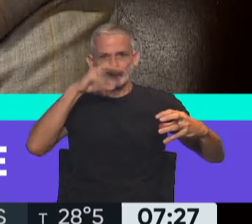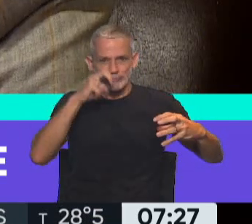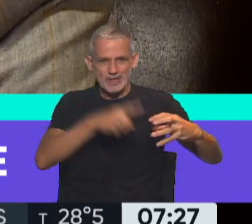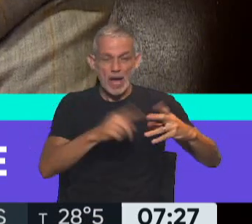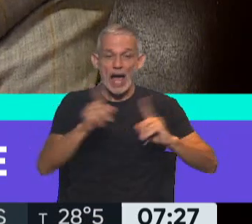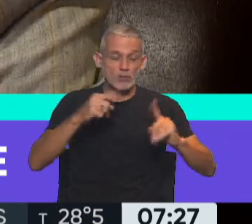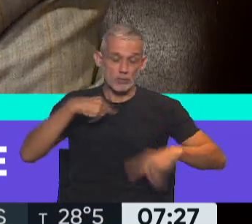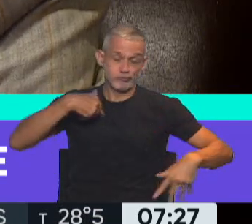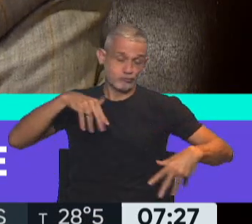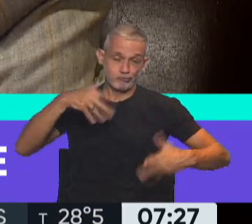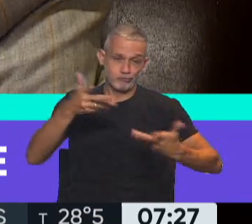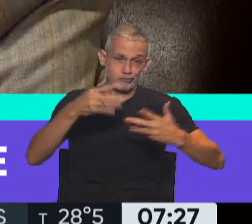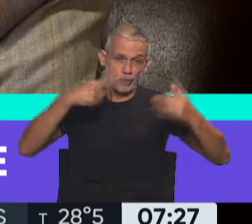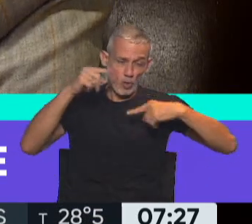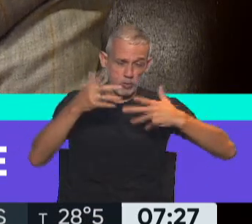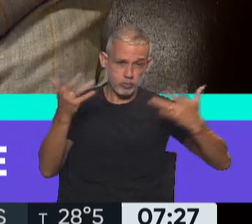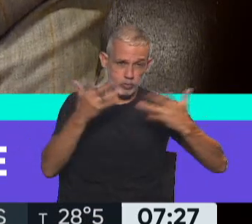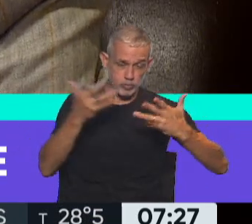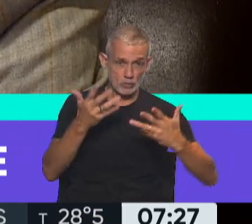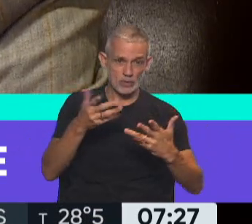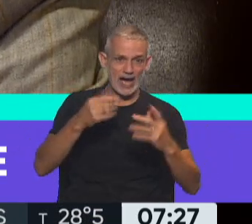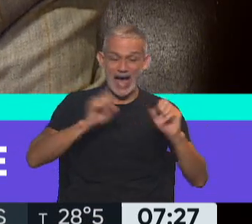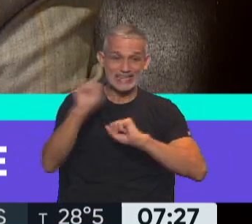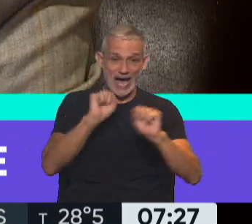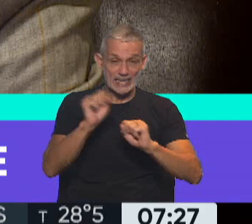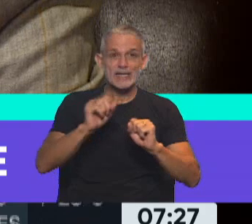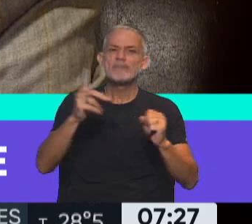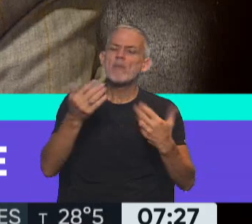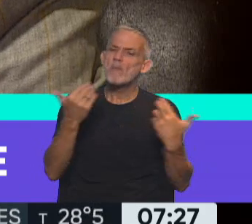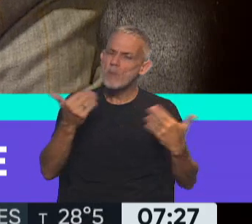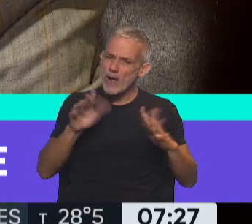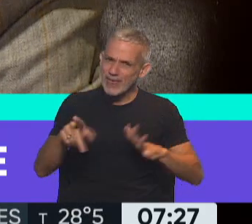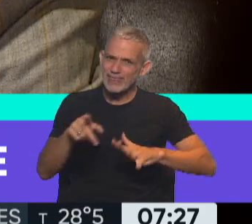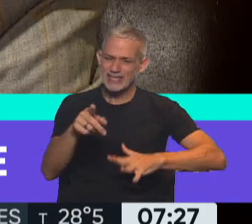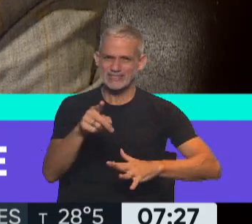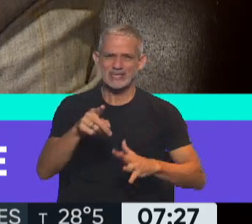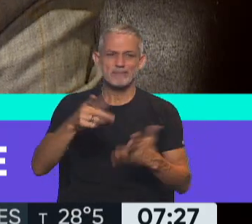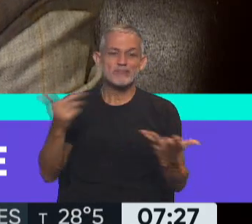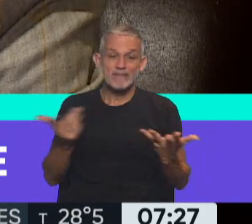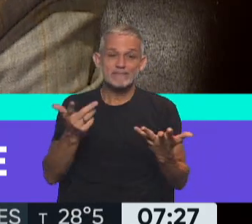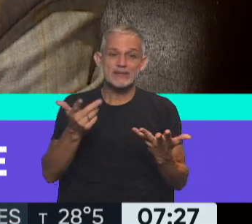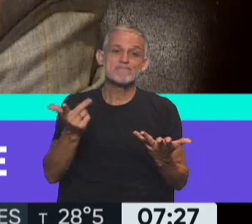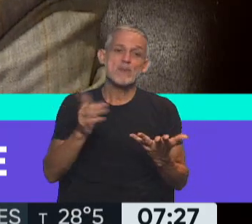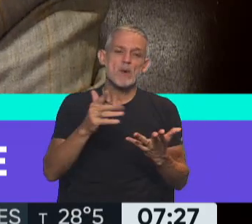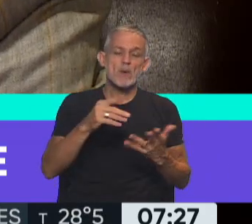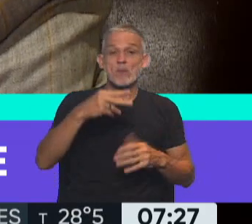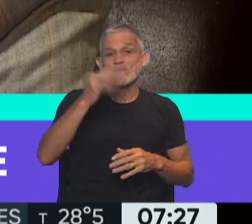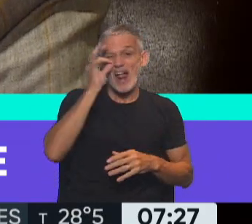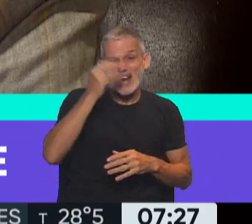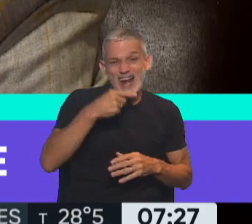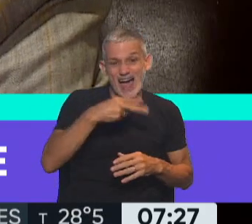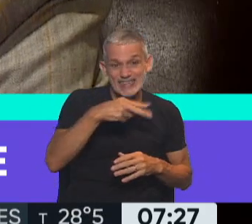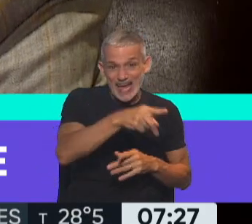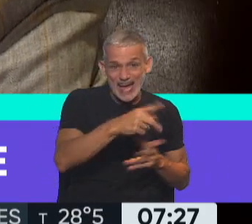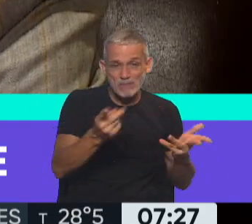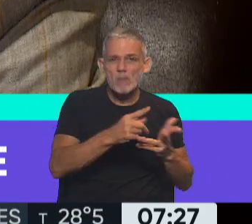con convulsiones. Esto pudiera corresponderse o con algún tipo de sustancia plaguicida del